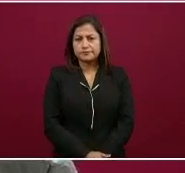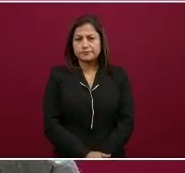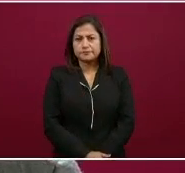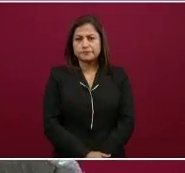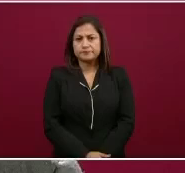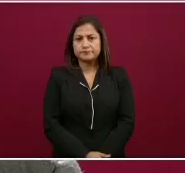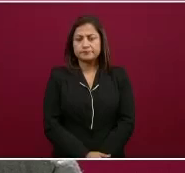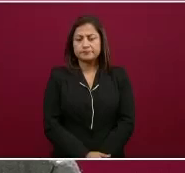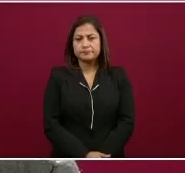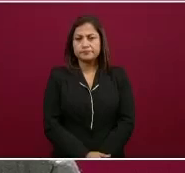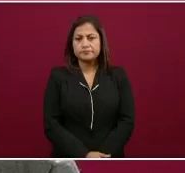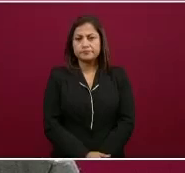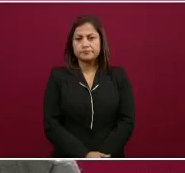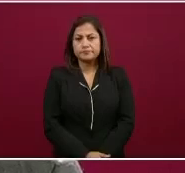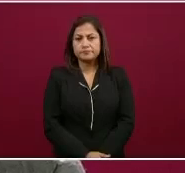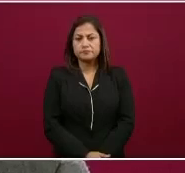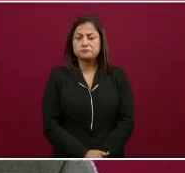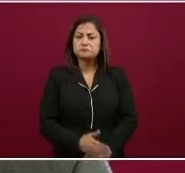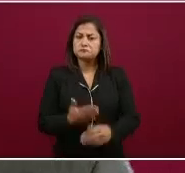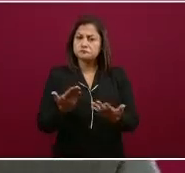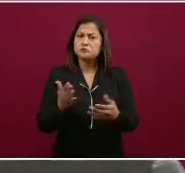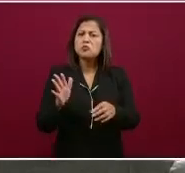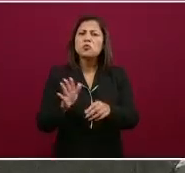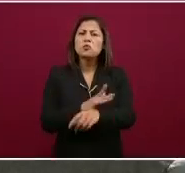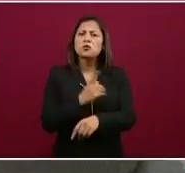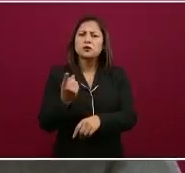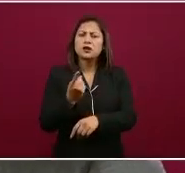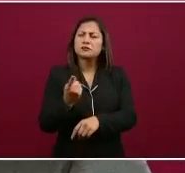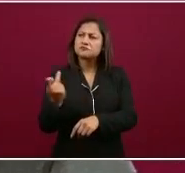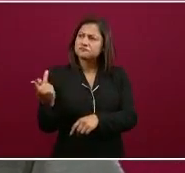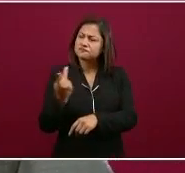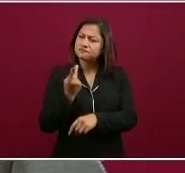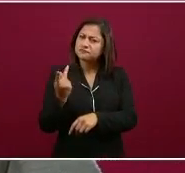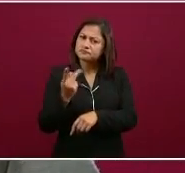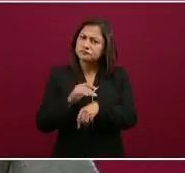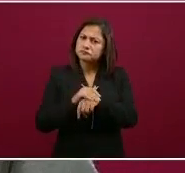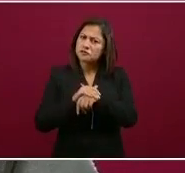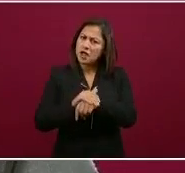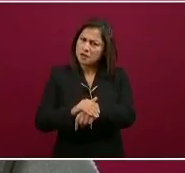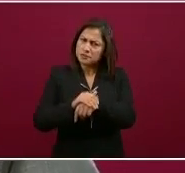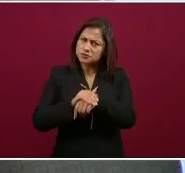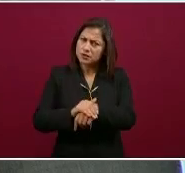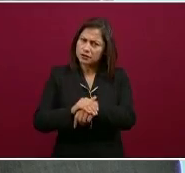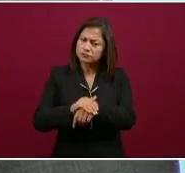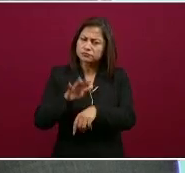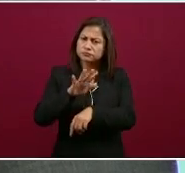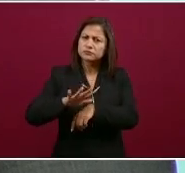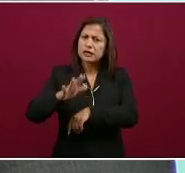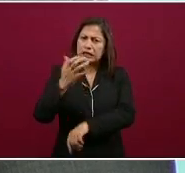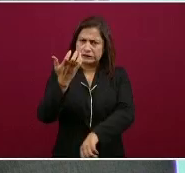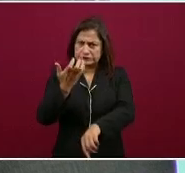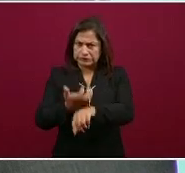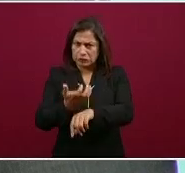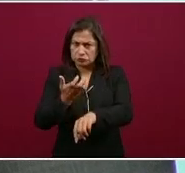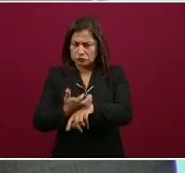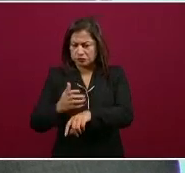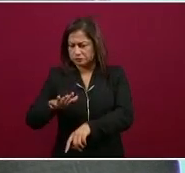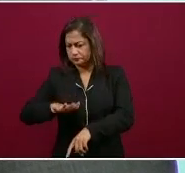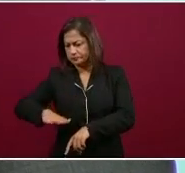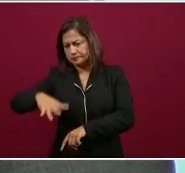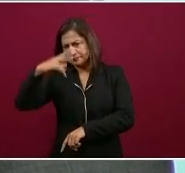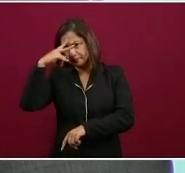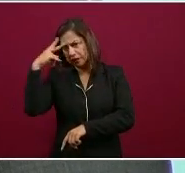relaciones de amistad con el pueblo de Estados Unidos y